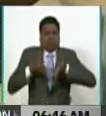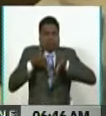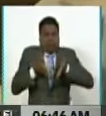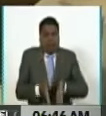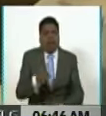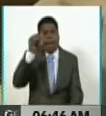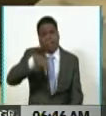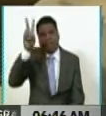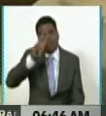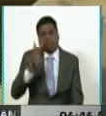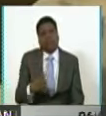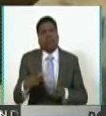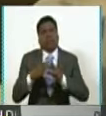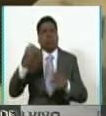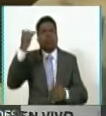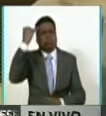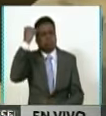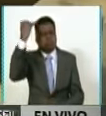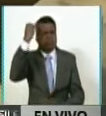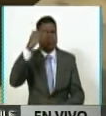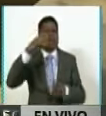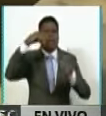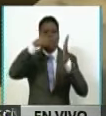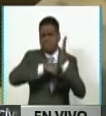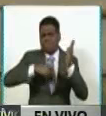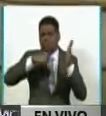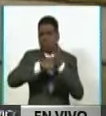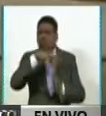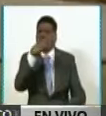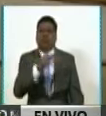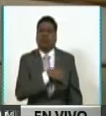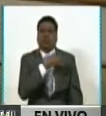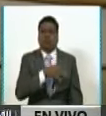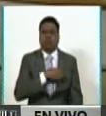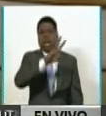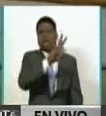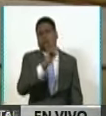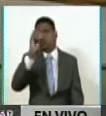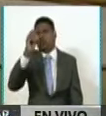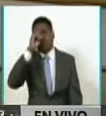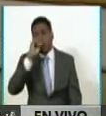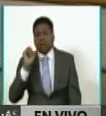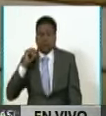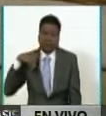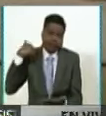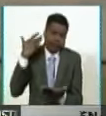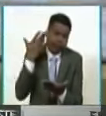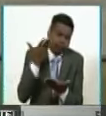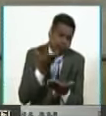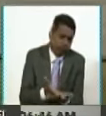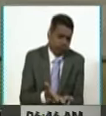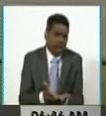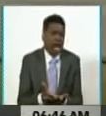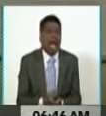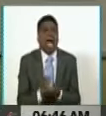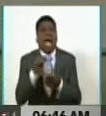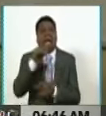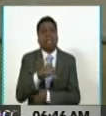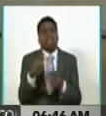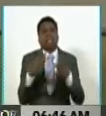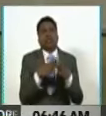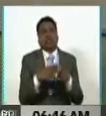y su legado de lucha por la justicia social se mantiene vigente 200 años después. Acá se encuentra toda la